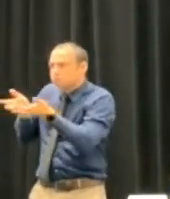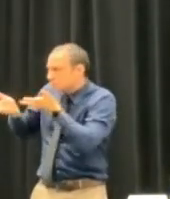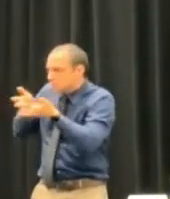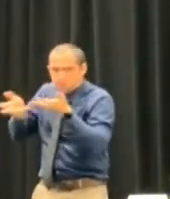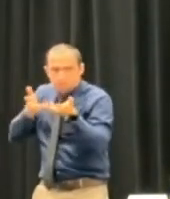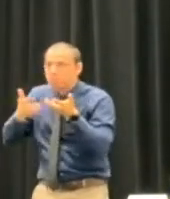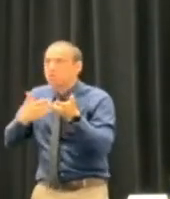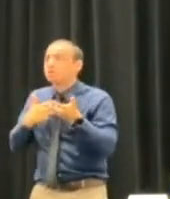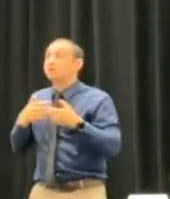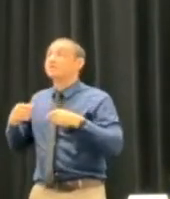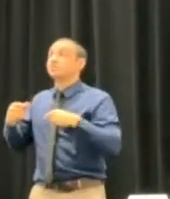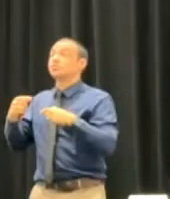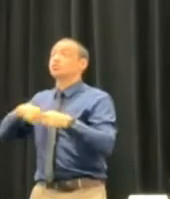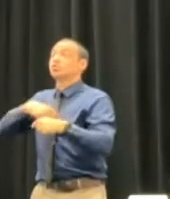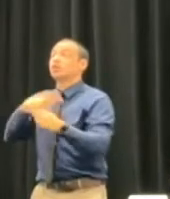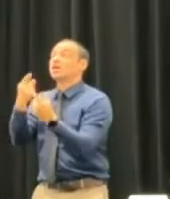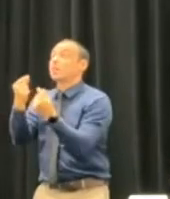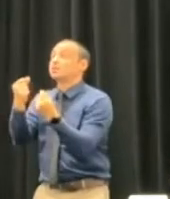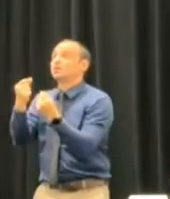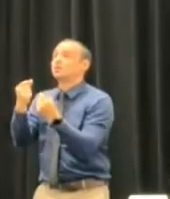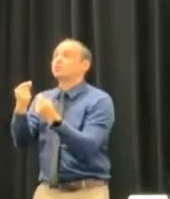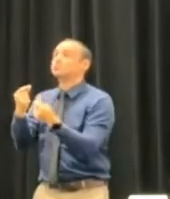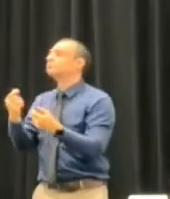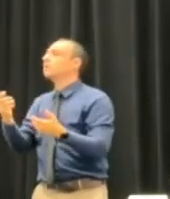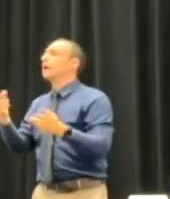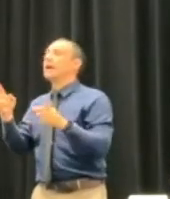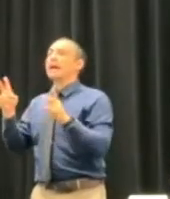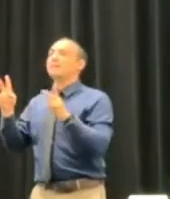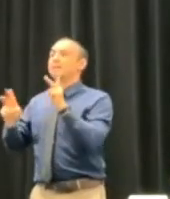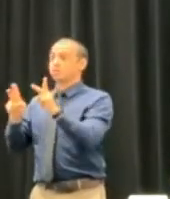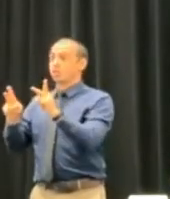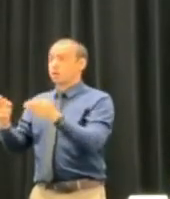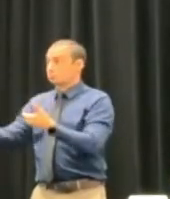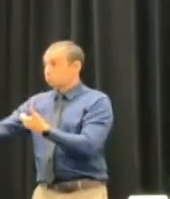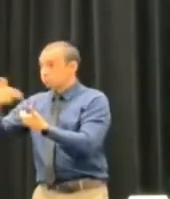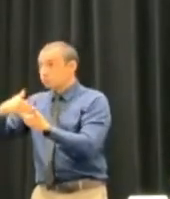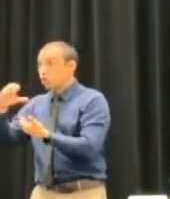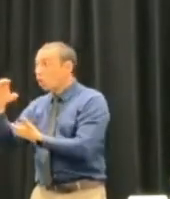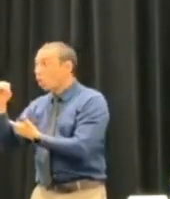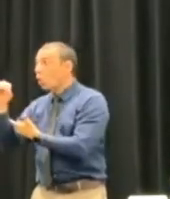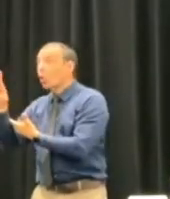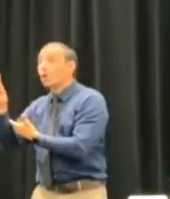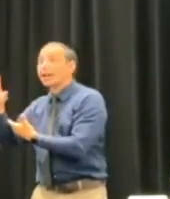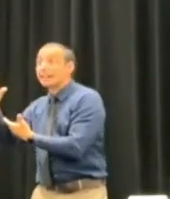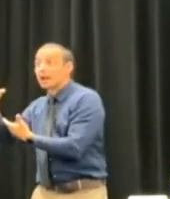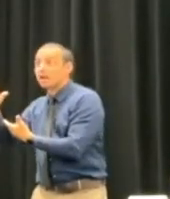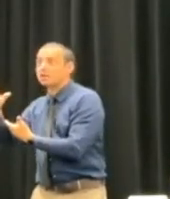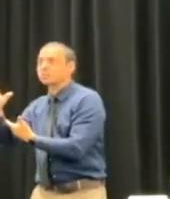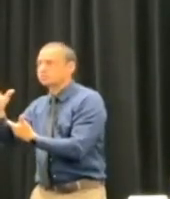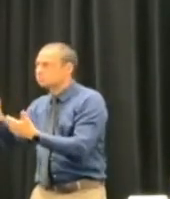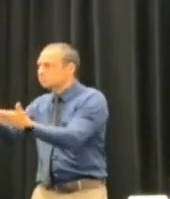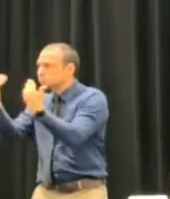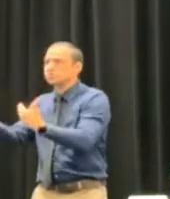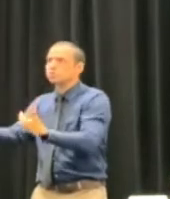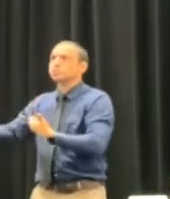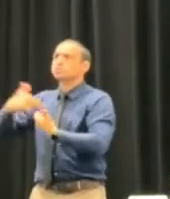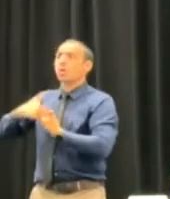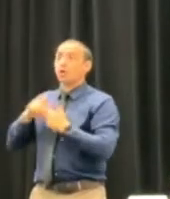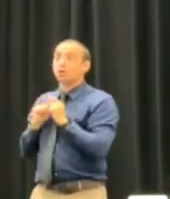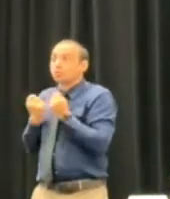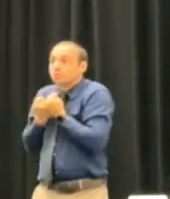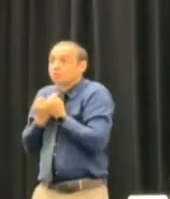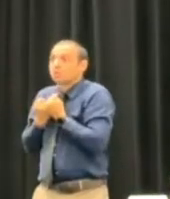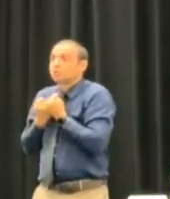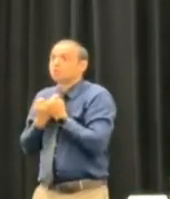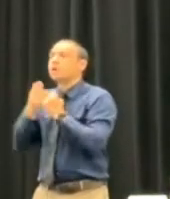personal en el core 3 que pueden estar interesados en ser parte de nuestro equipo estamos hablando de que estamos buscando